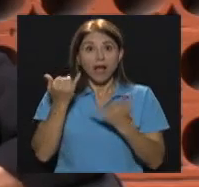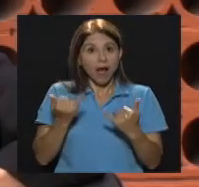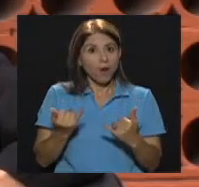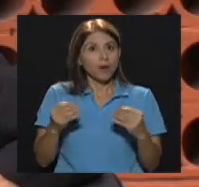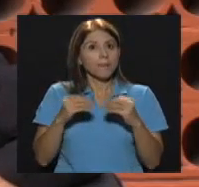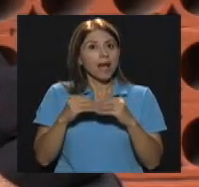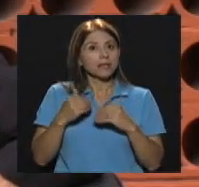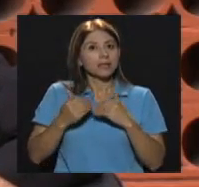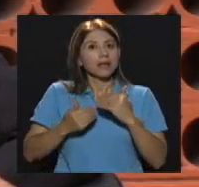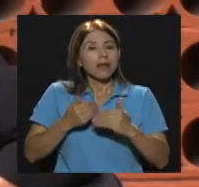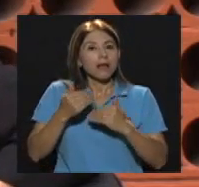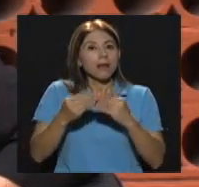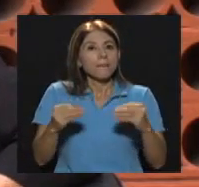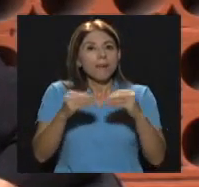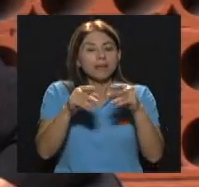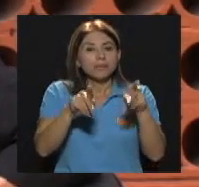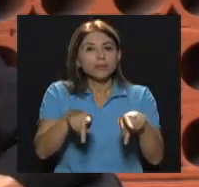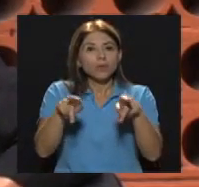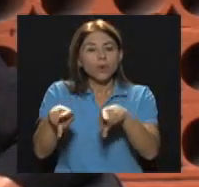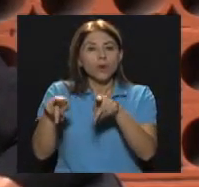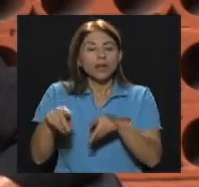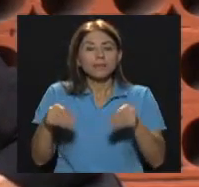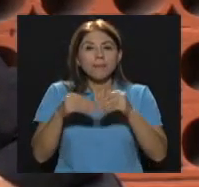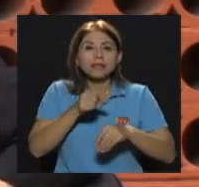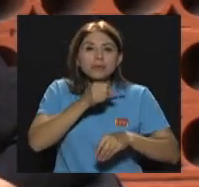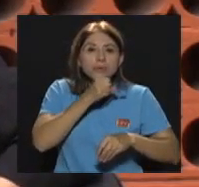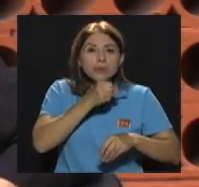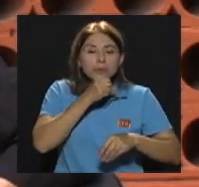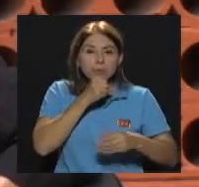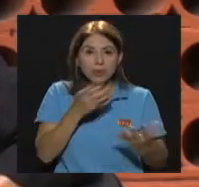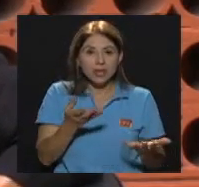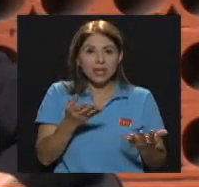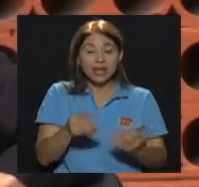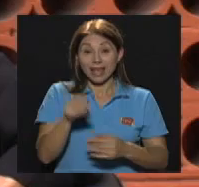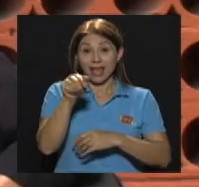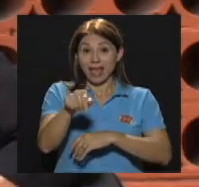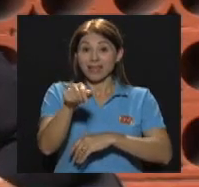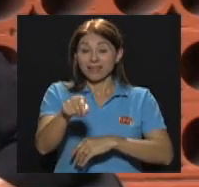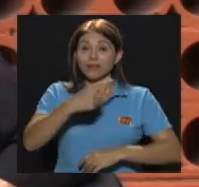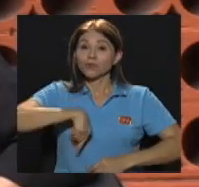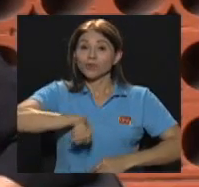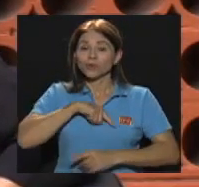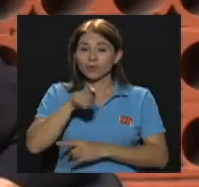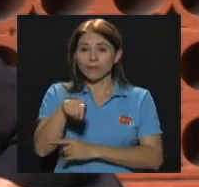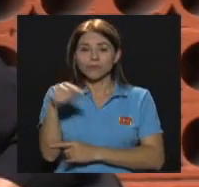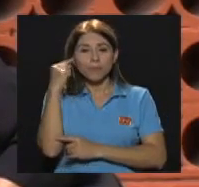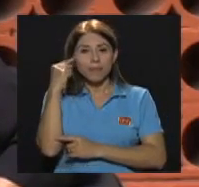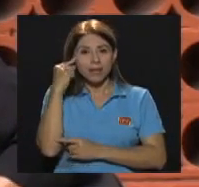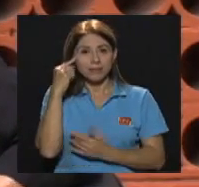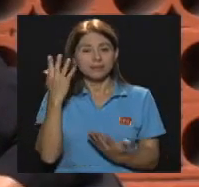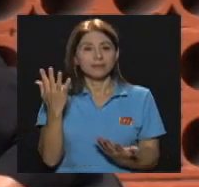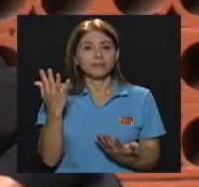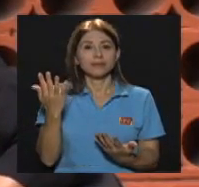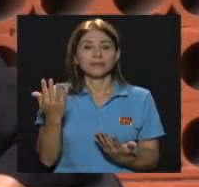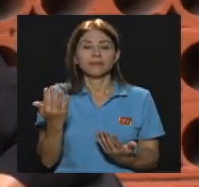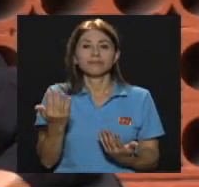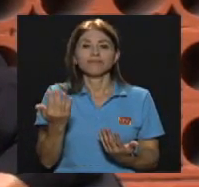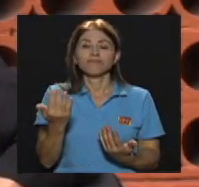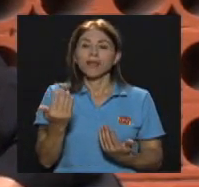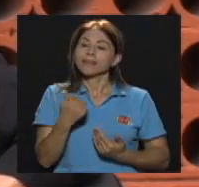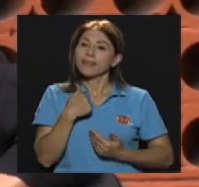en un mediano plazo va a ser más adulta mayor que población joven, y es cuando tenemos que pensar en tener